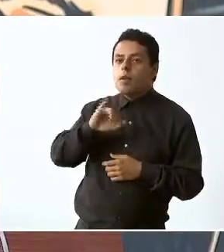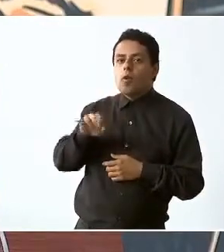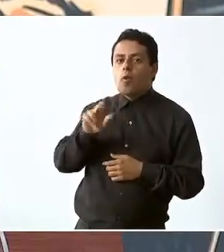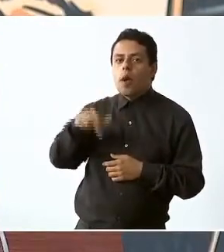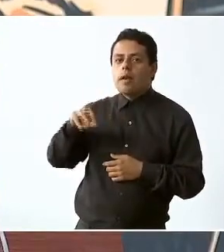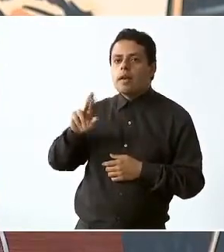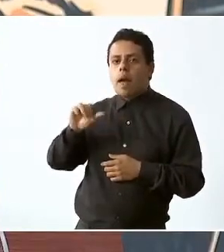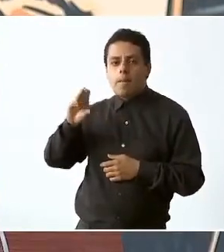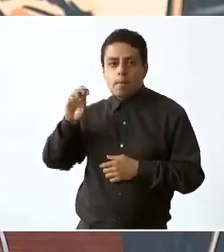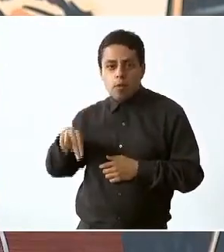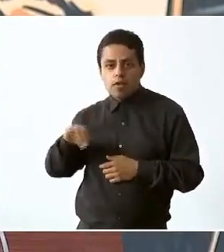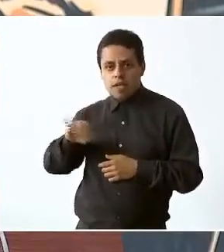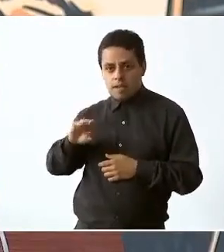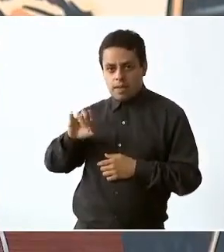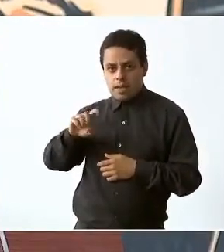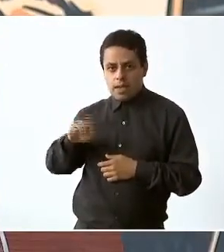teléfono.